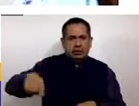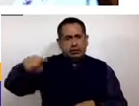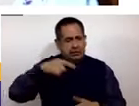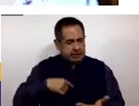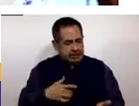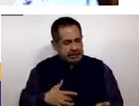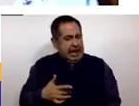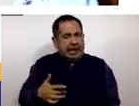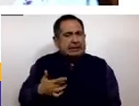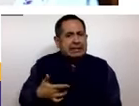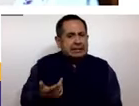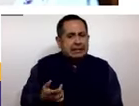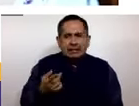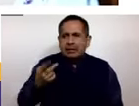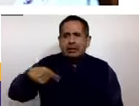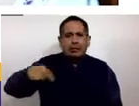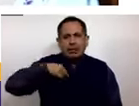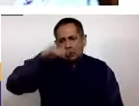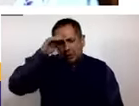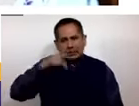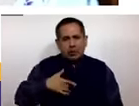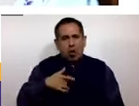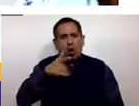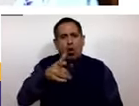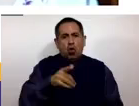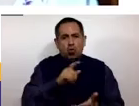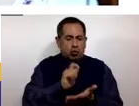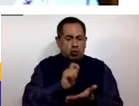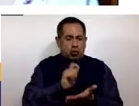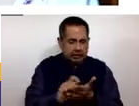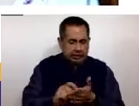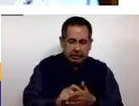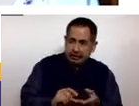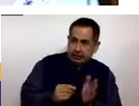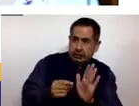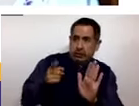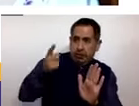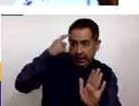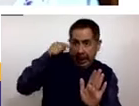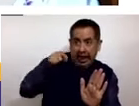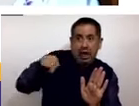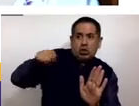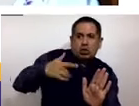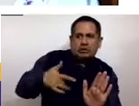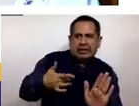lectora? ¿O qué pretendías tú conseguir con la escritura de tu libro?